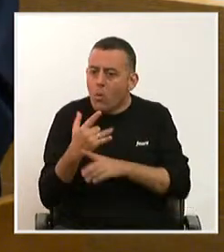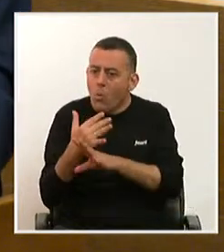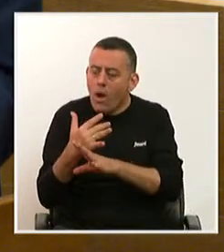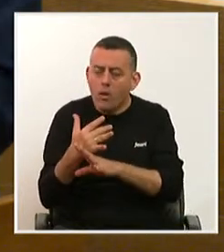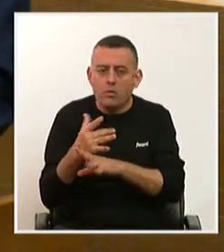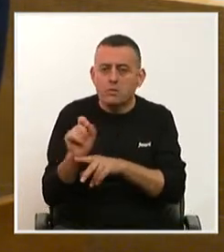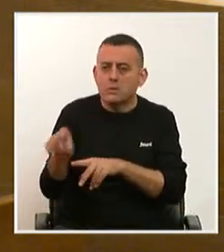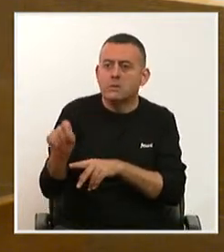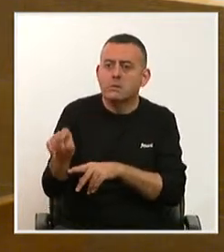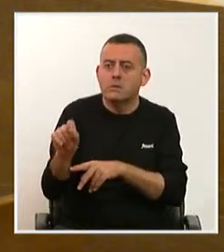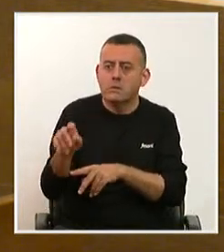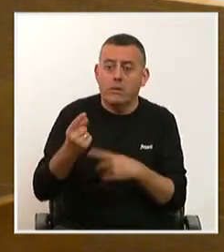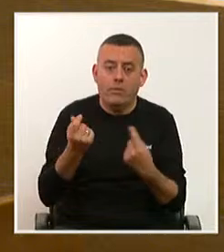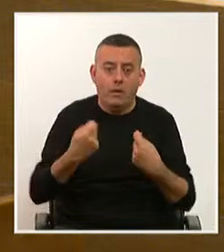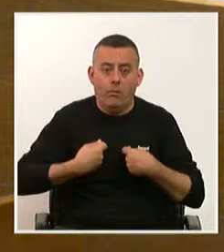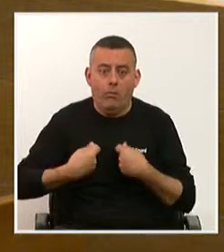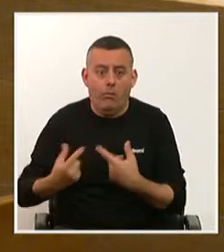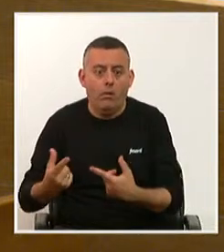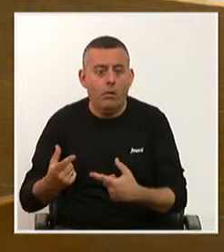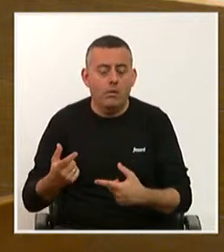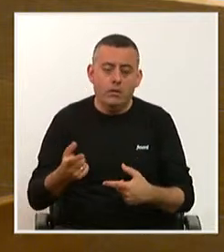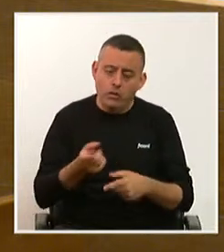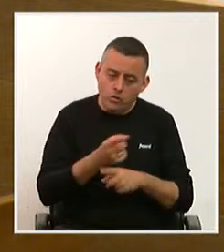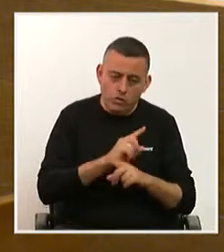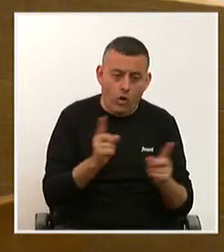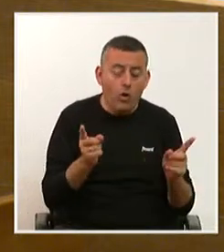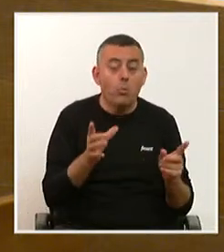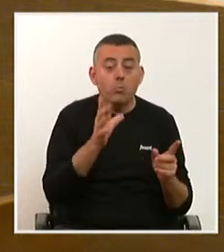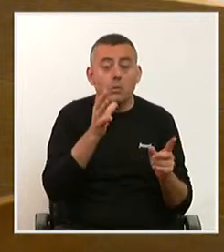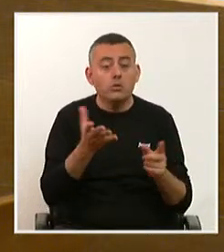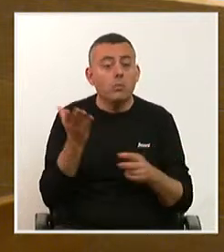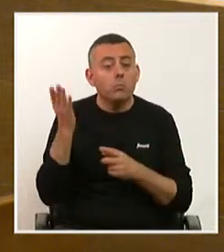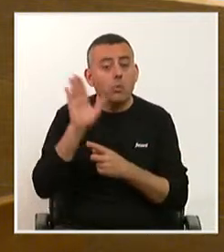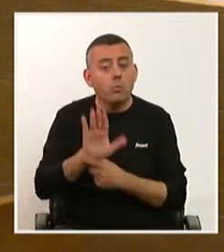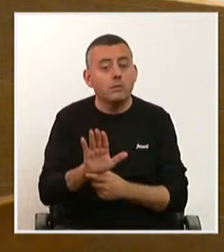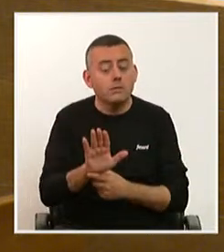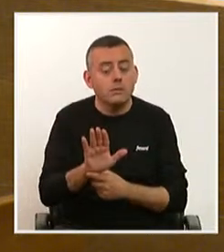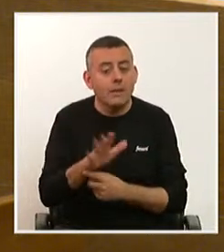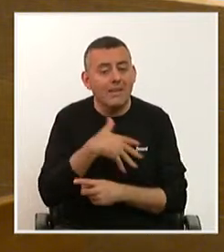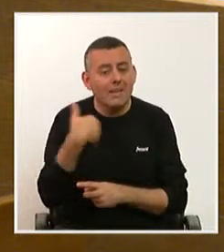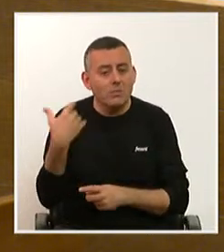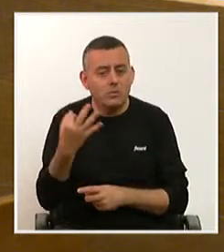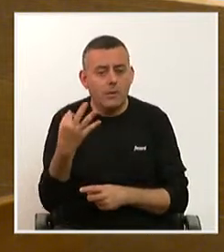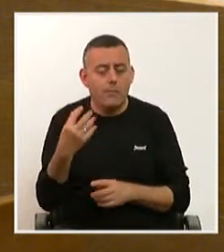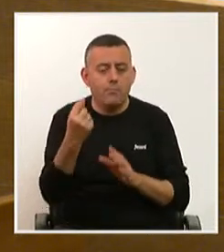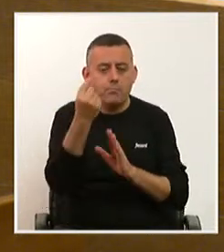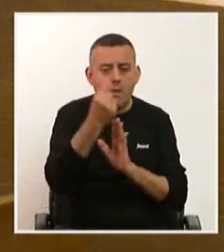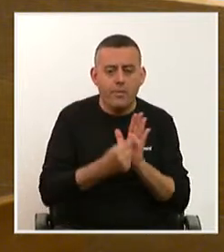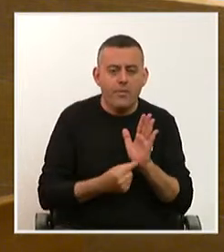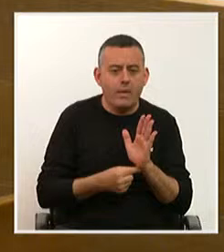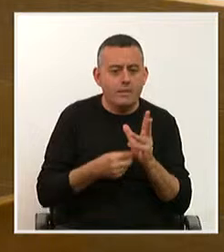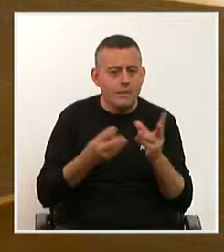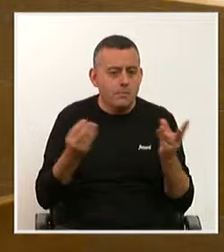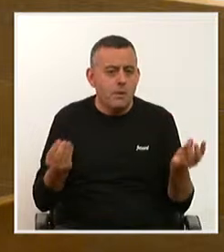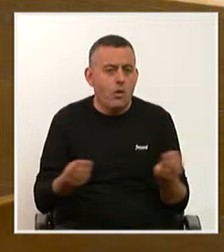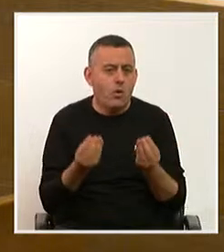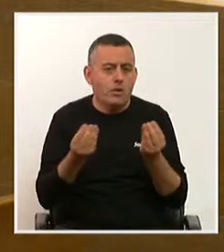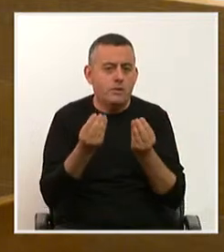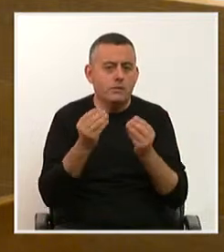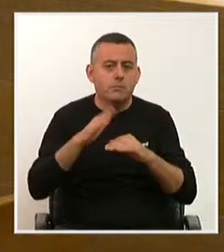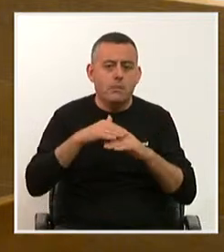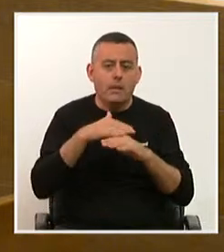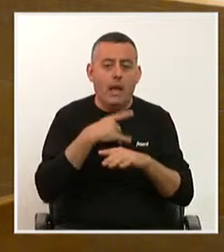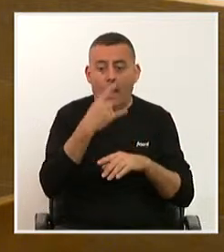y para ello proponemos todas las mayores y todas las mejores garantías y medidas que puedan evitar estas